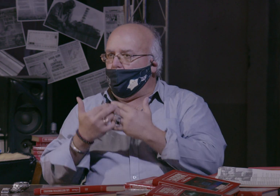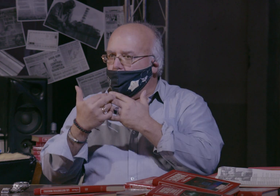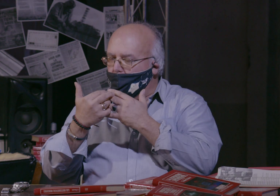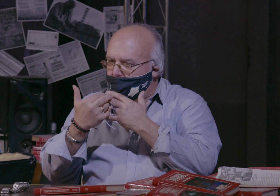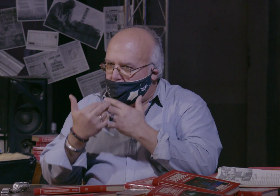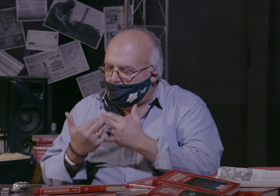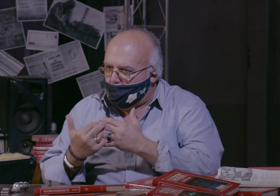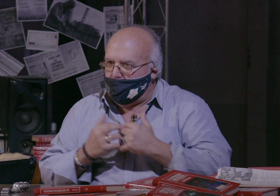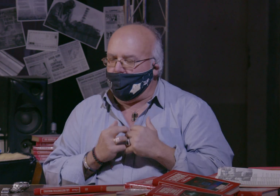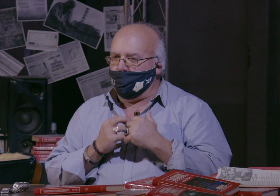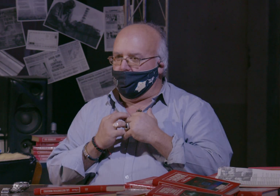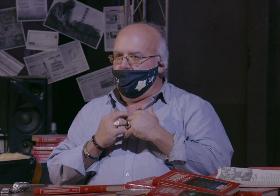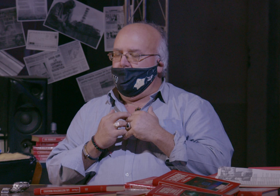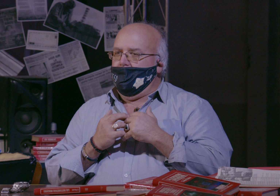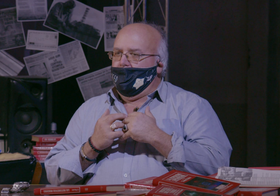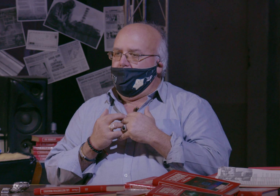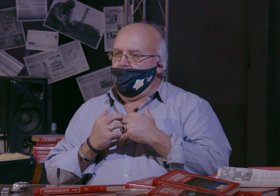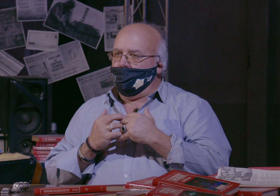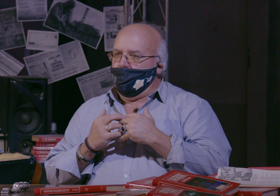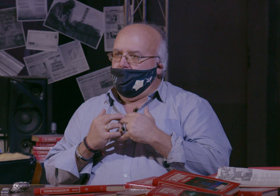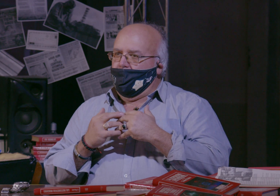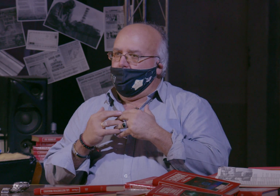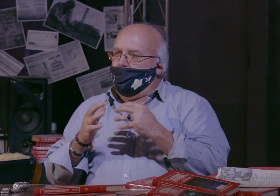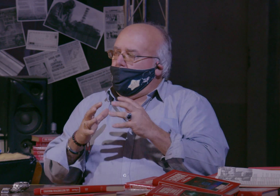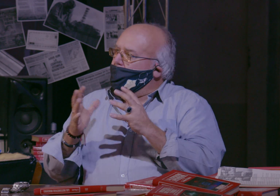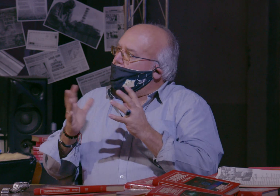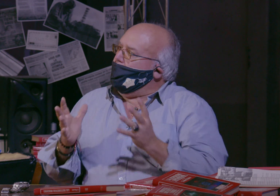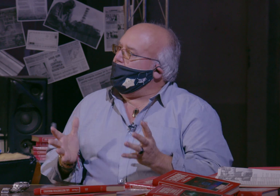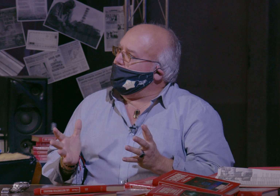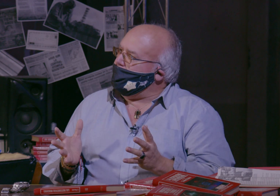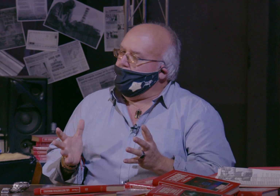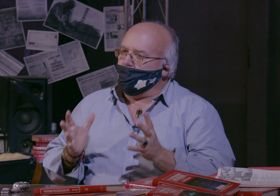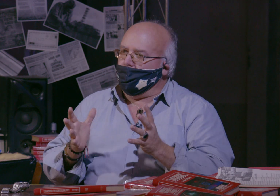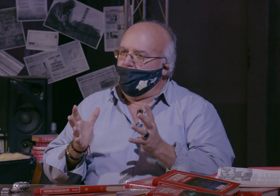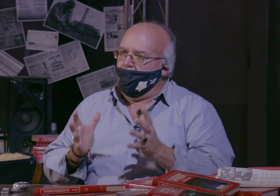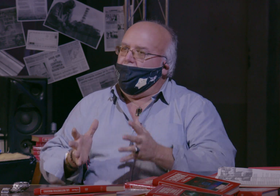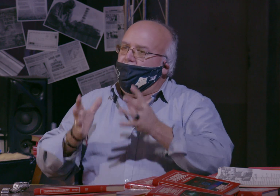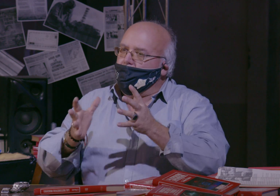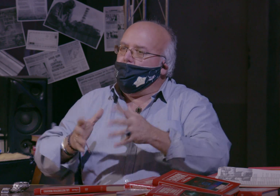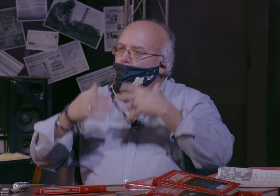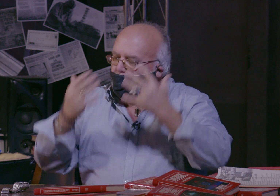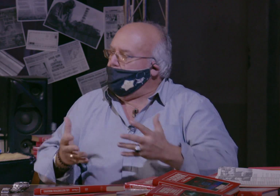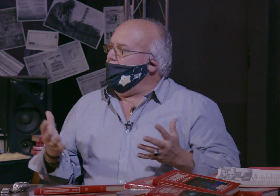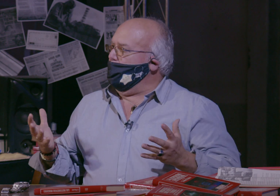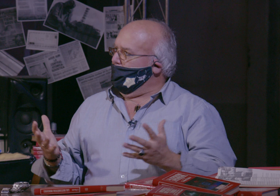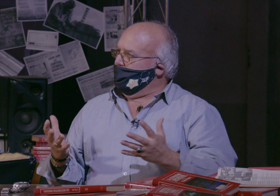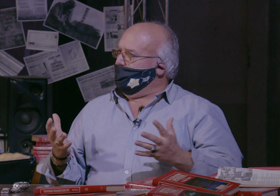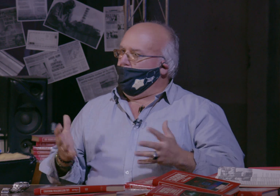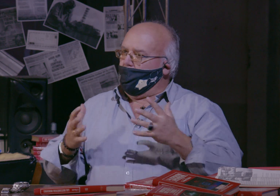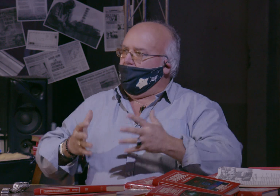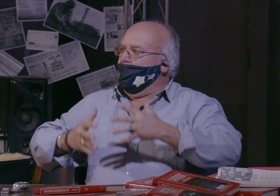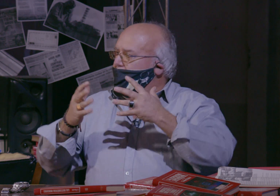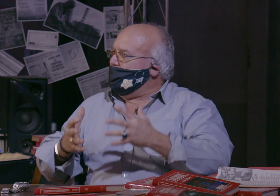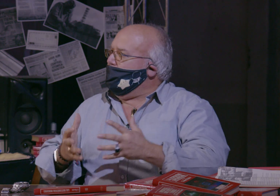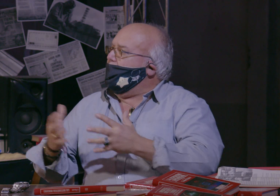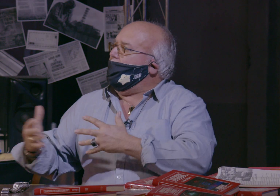informar, como ha dicho el doctor, en predecir escenarios donde ahí puede aparecer un brote.